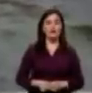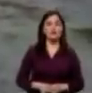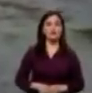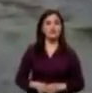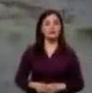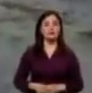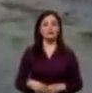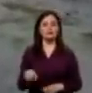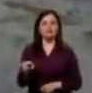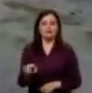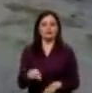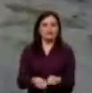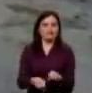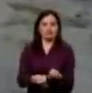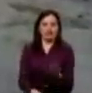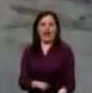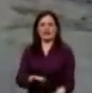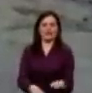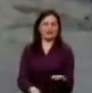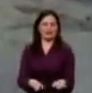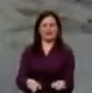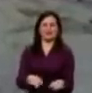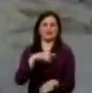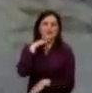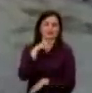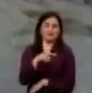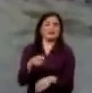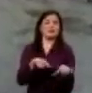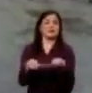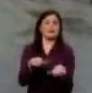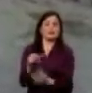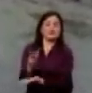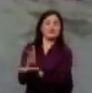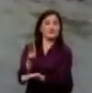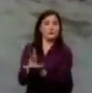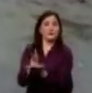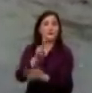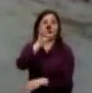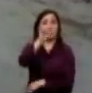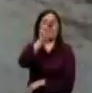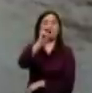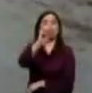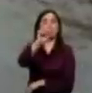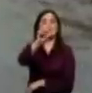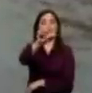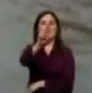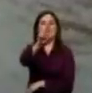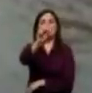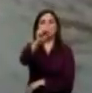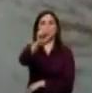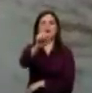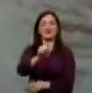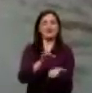Una superficie desgastada y llena de lodo es lo que se puede observar en el terminal terrestre de Amalusa, en el cantón